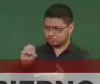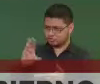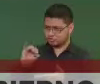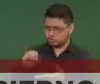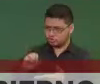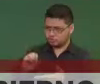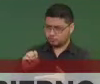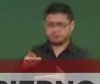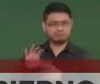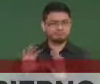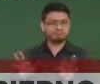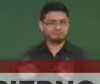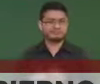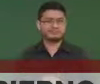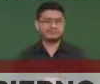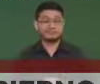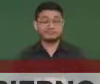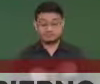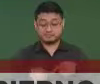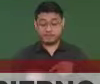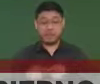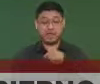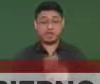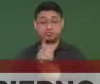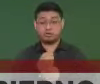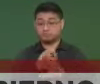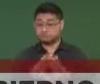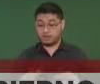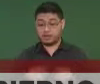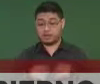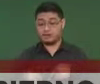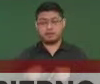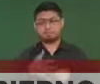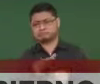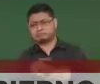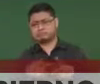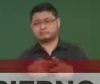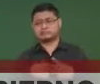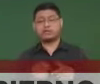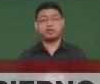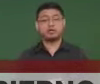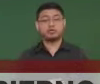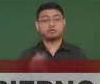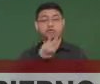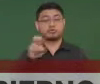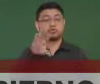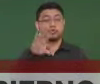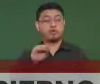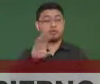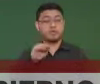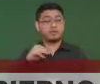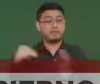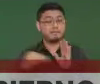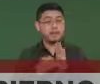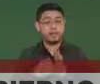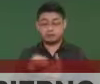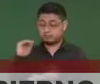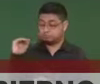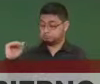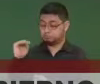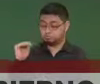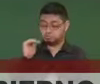Y a finales del año, esta refinería estará produciendo un promedio de 290 mil barriles diarios